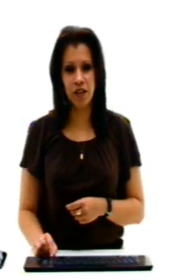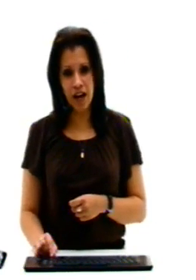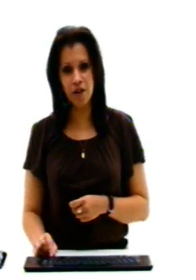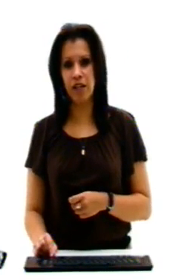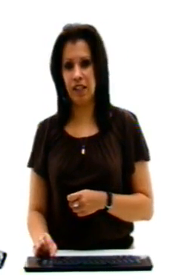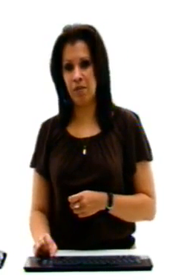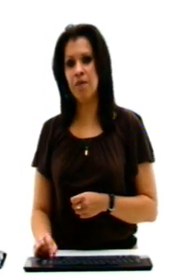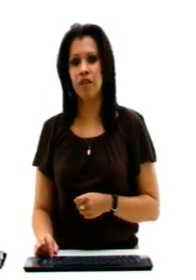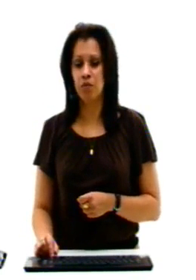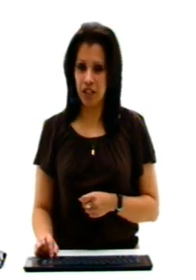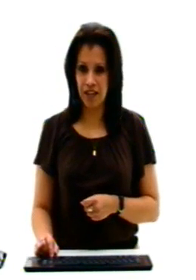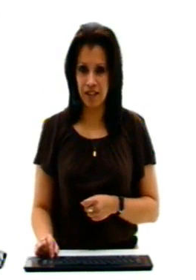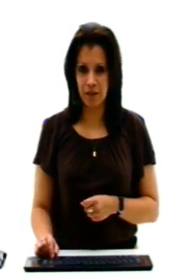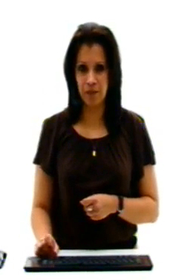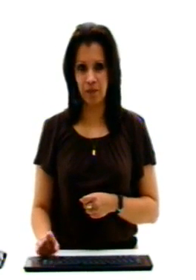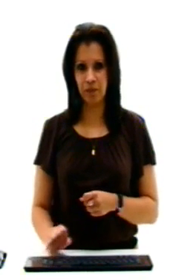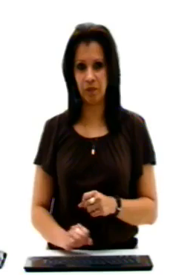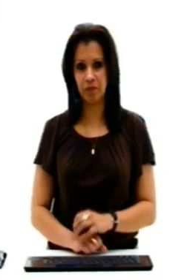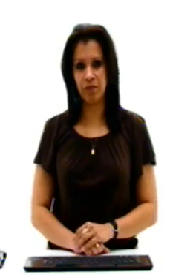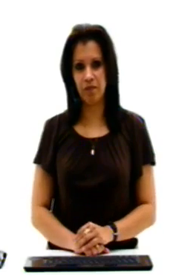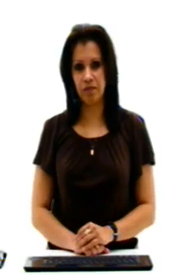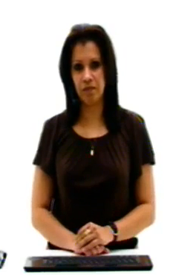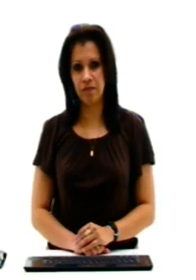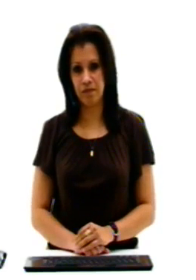haya quedado claro el tema Muchas